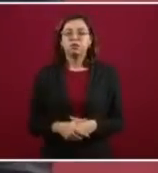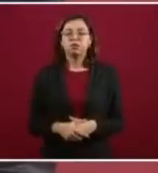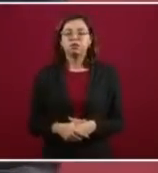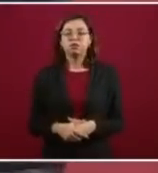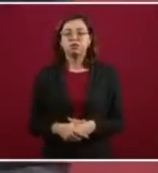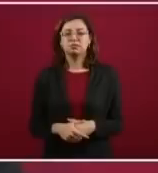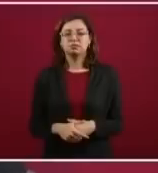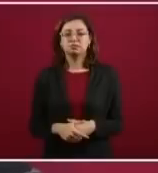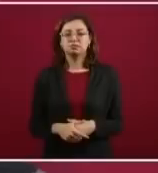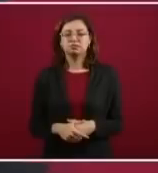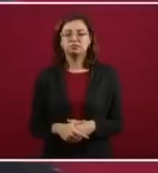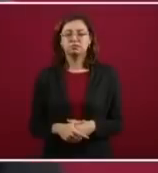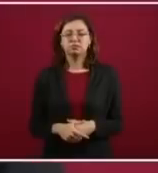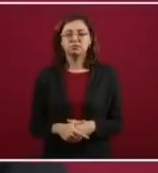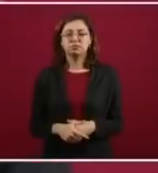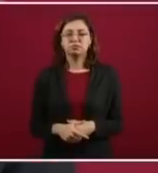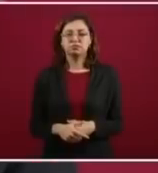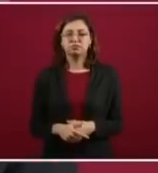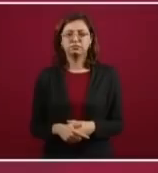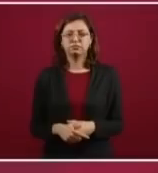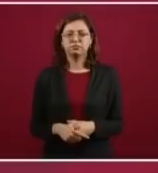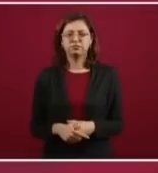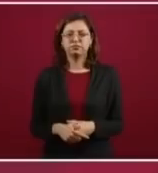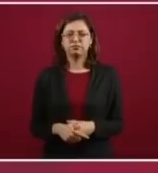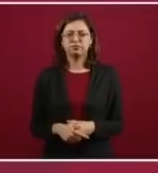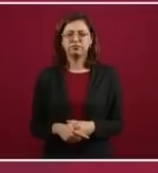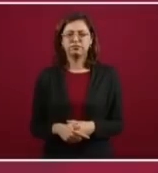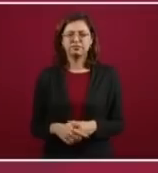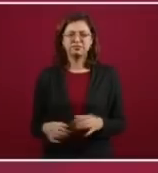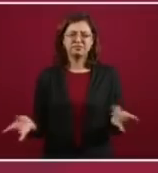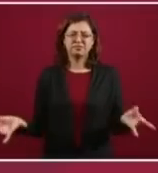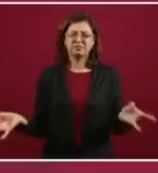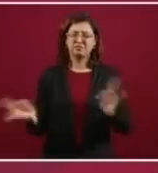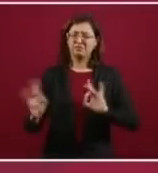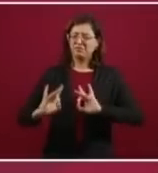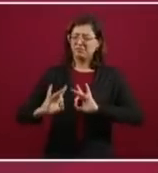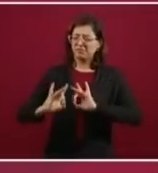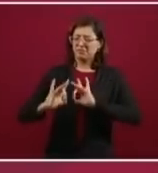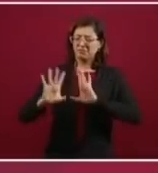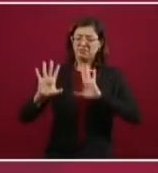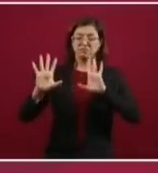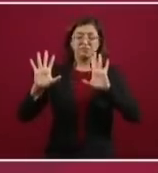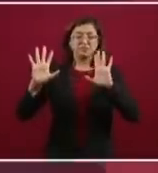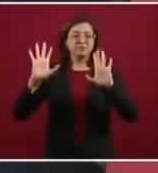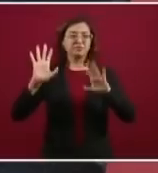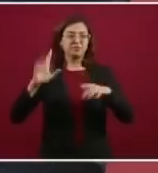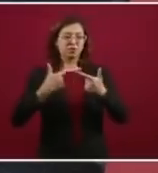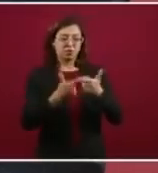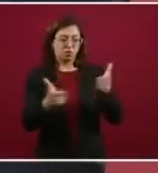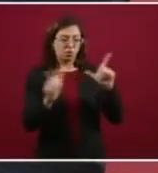en los momentos de mayor auge liberal,